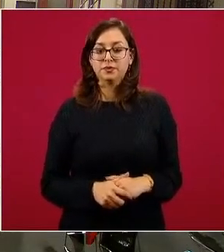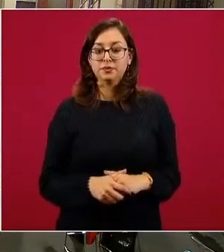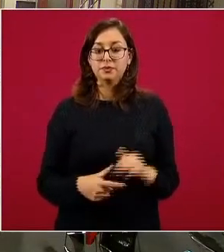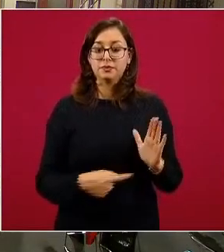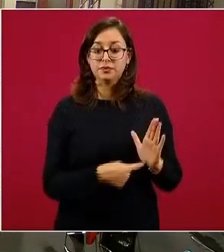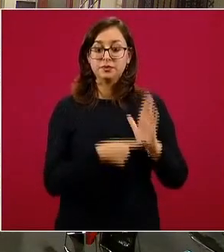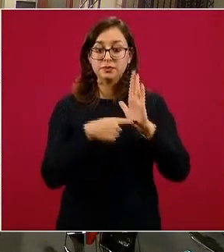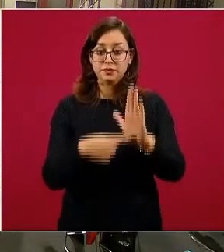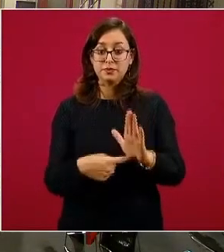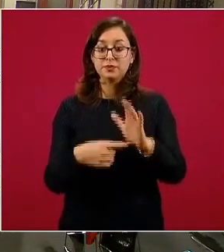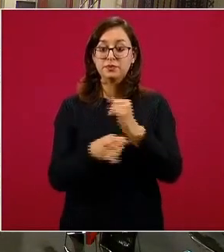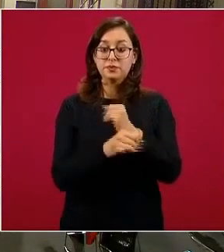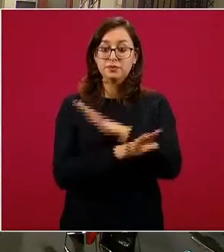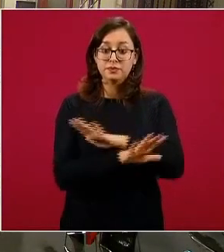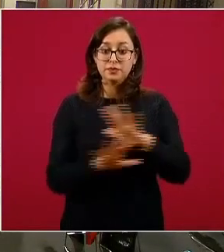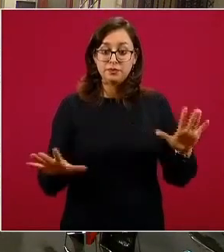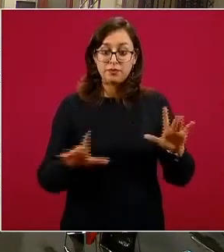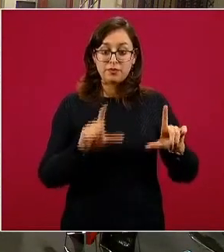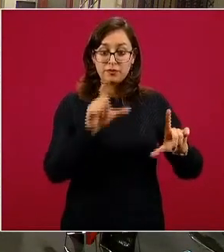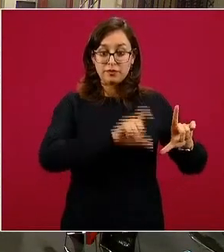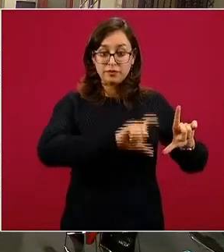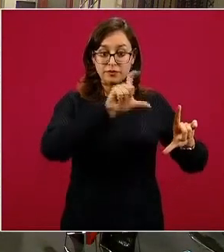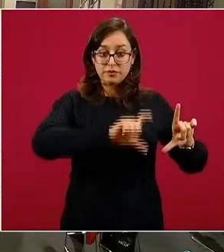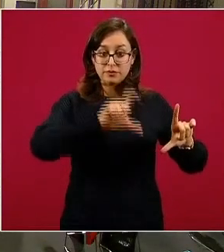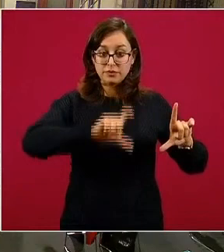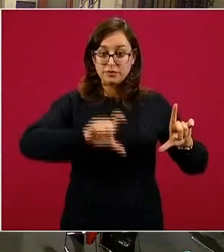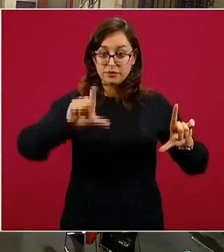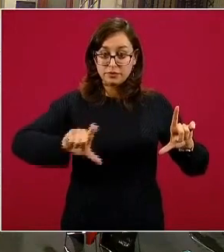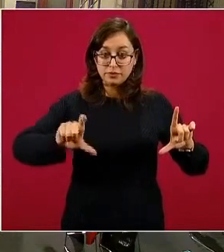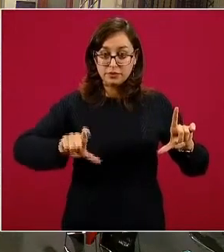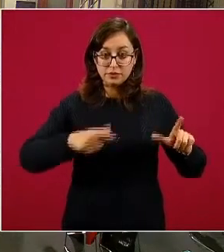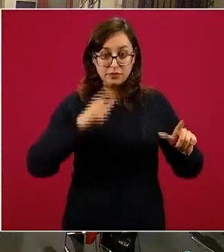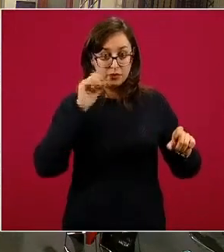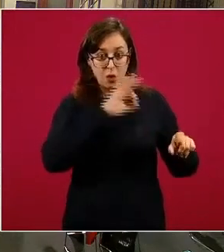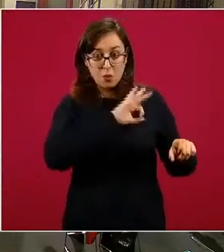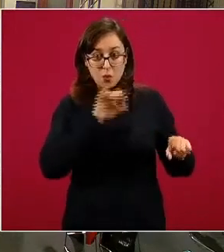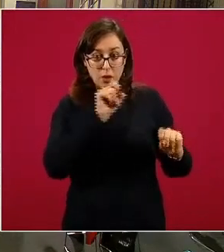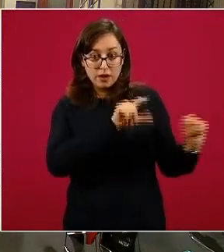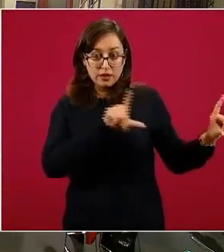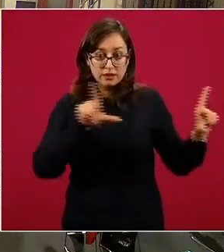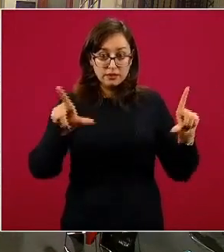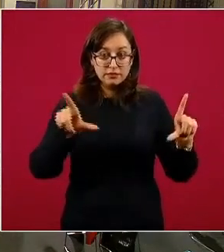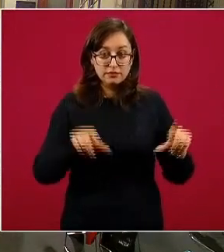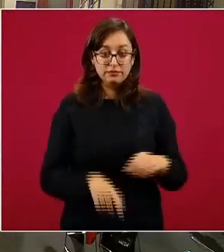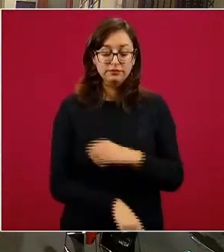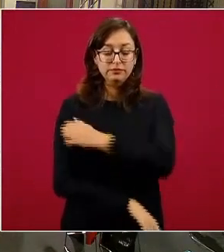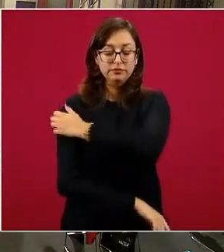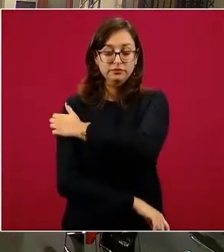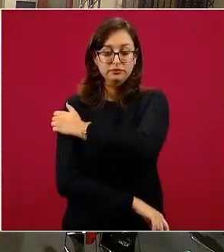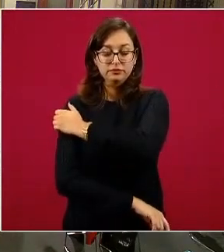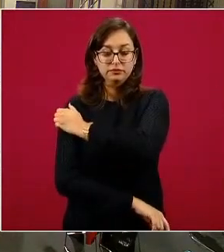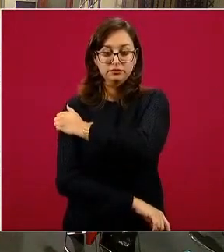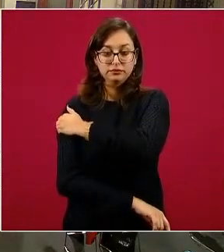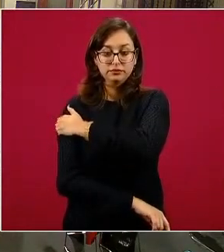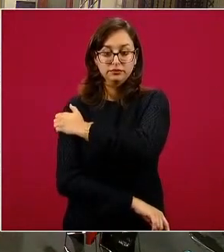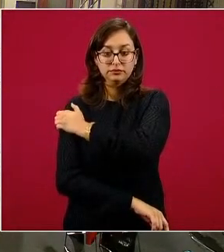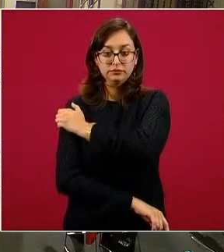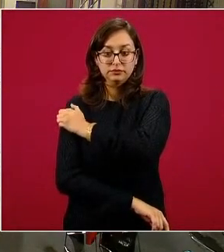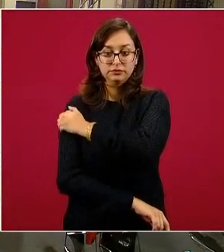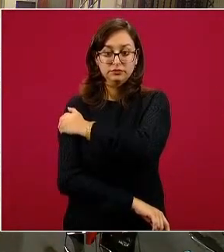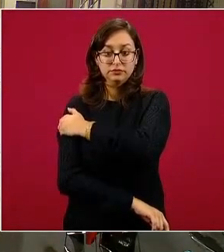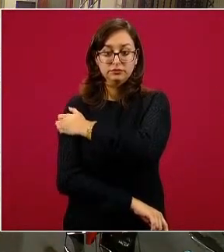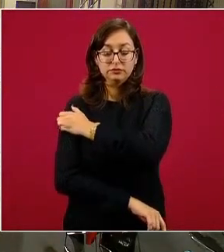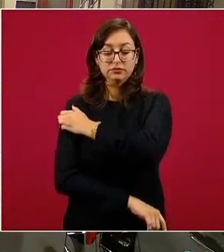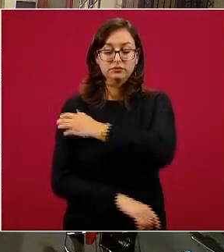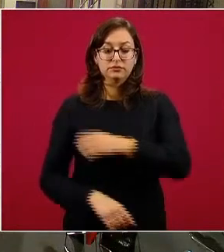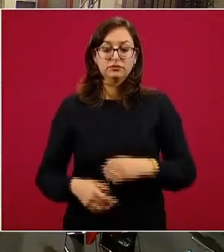diapositiva de barras, ahorita seguro nos hacen el favor de colocarla al frente, es el dato correcto